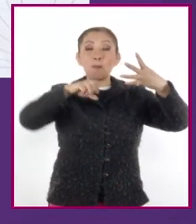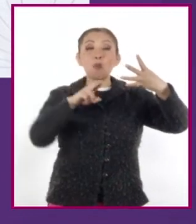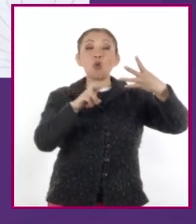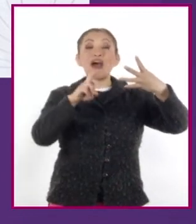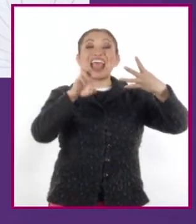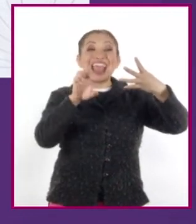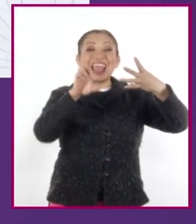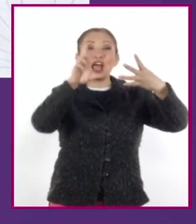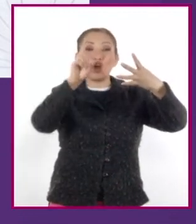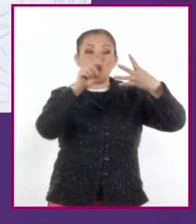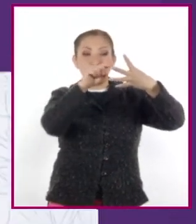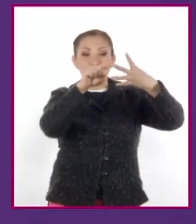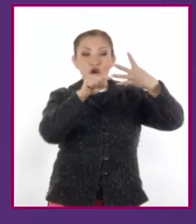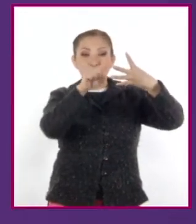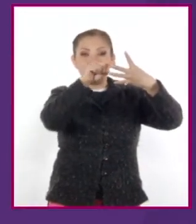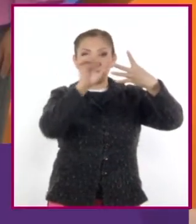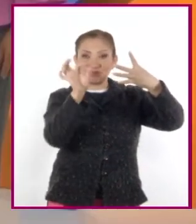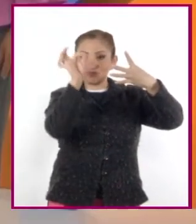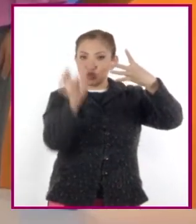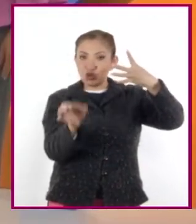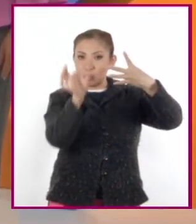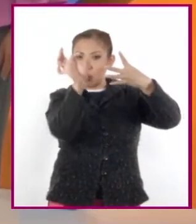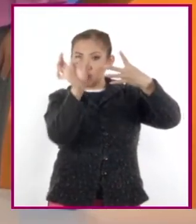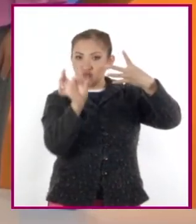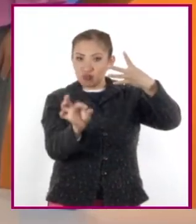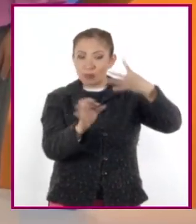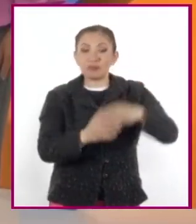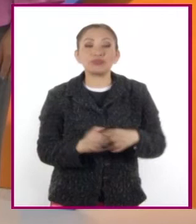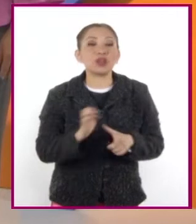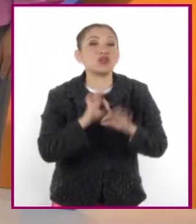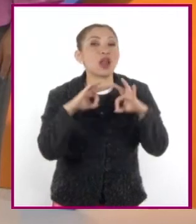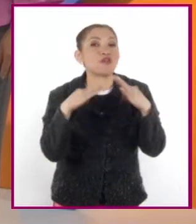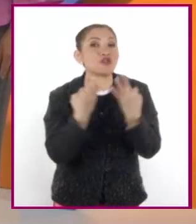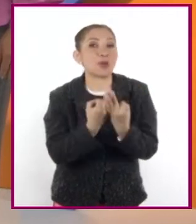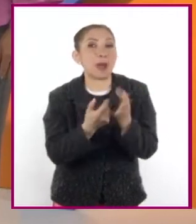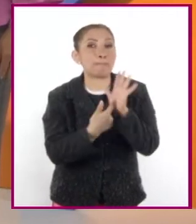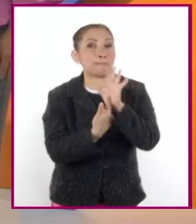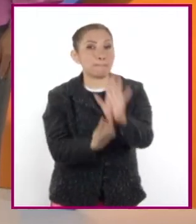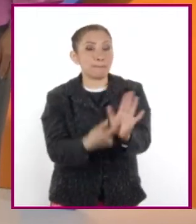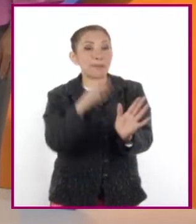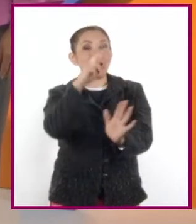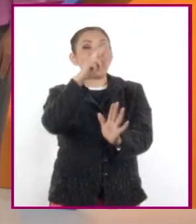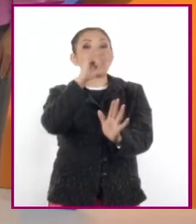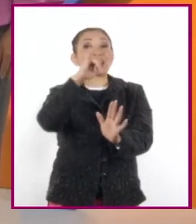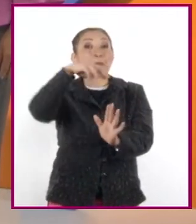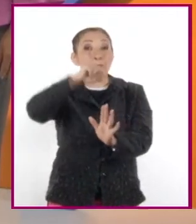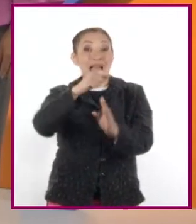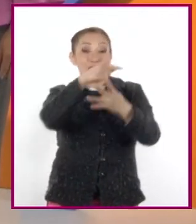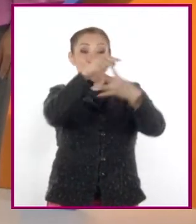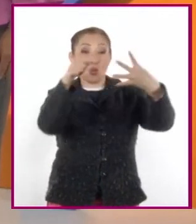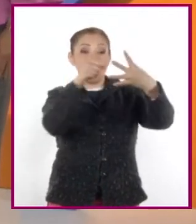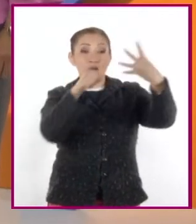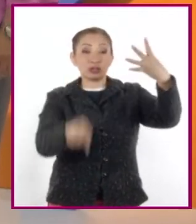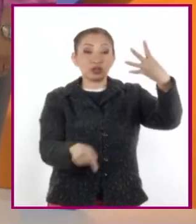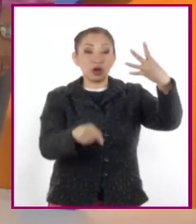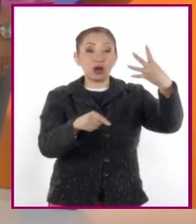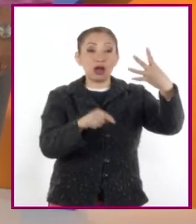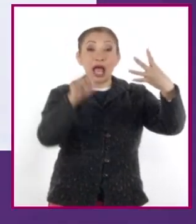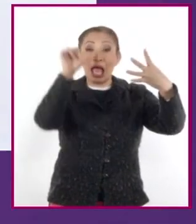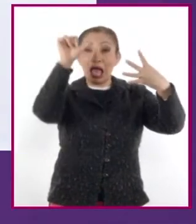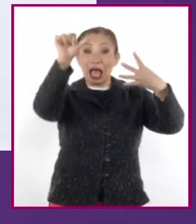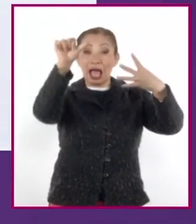muero. Así es. Entonces, la forma en que representamos la rima en este cuarteto es